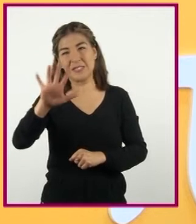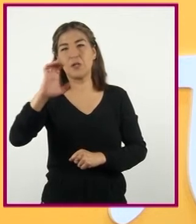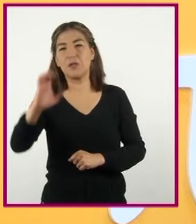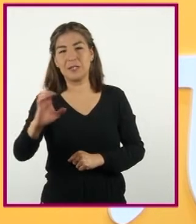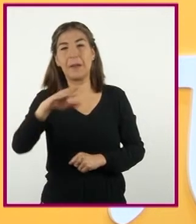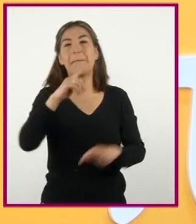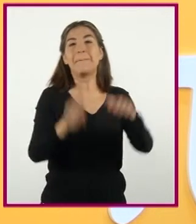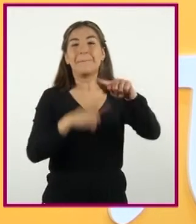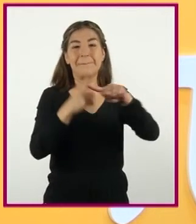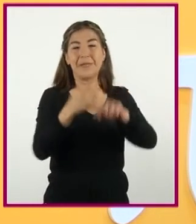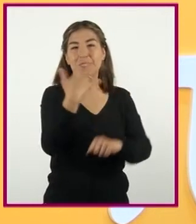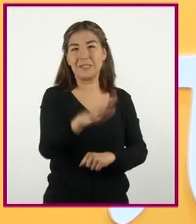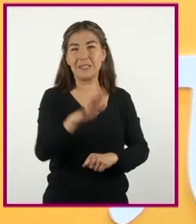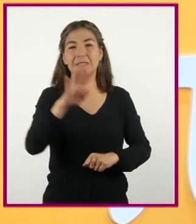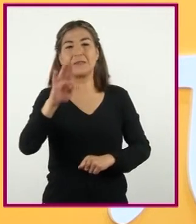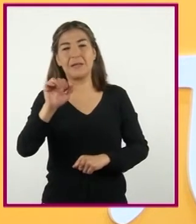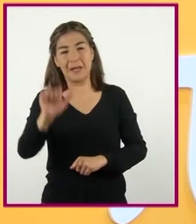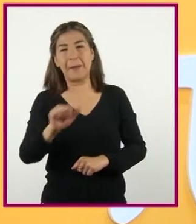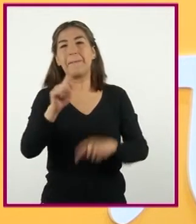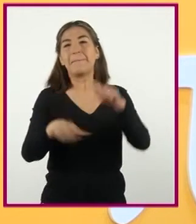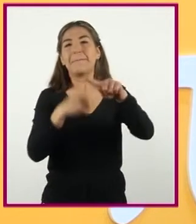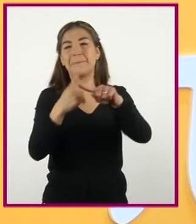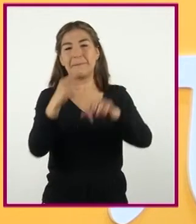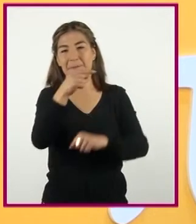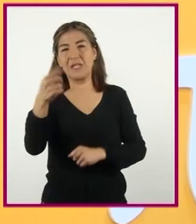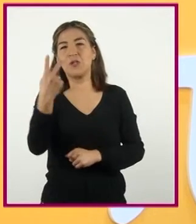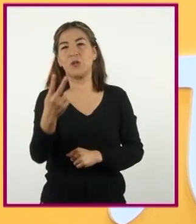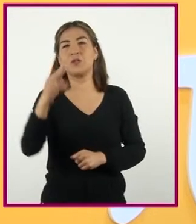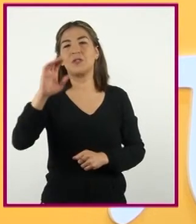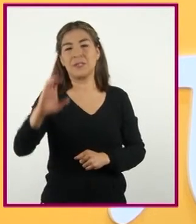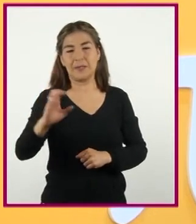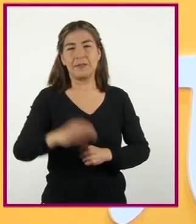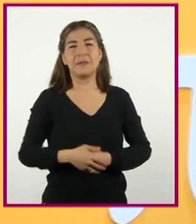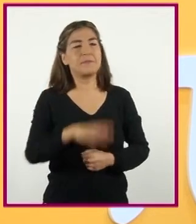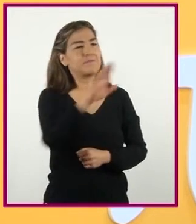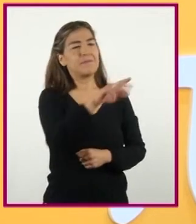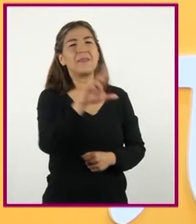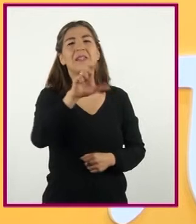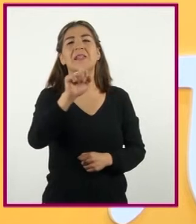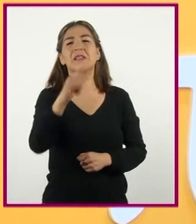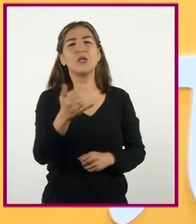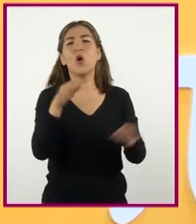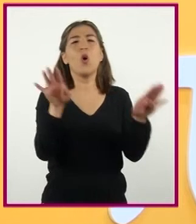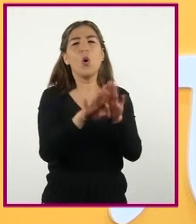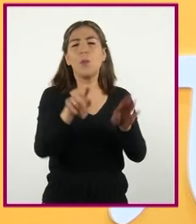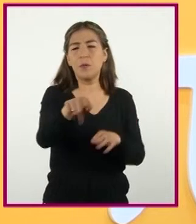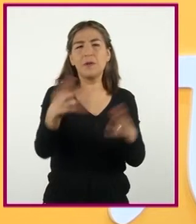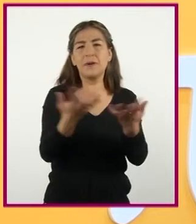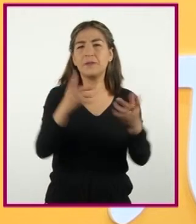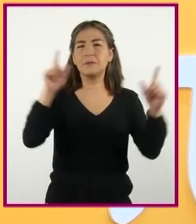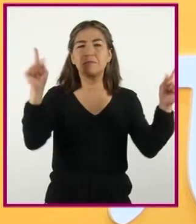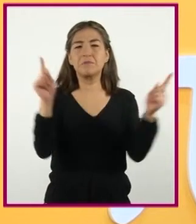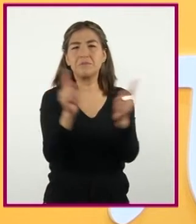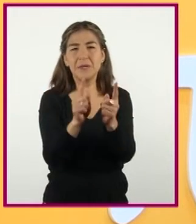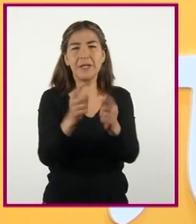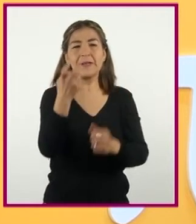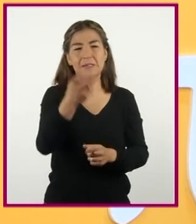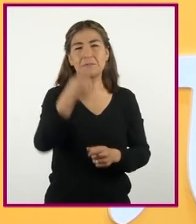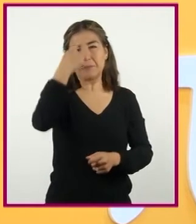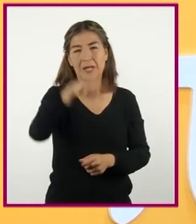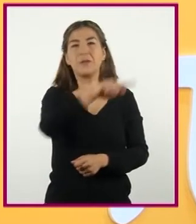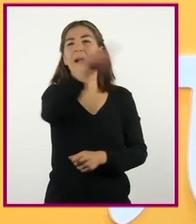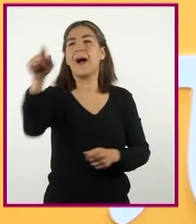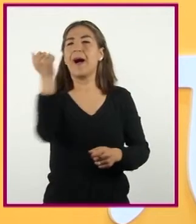10a menos 2b menos 2c. Leslie, dinos los pasos para reducir los términos semejantes para